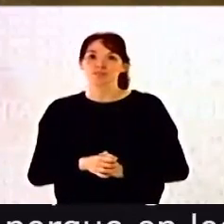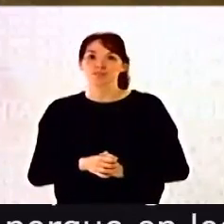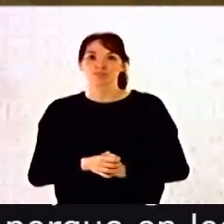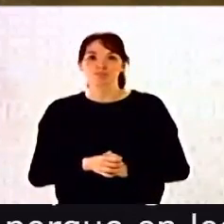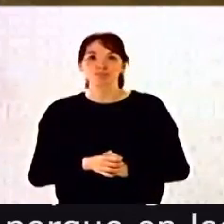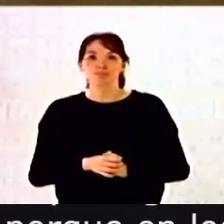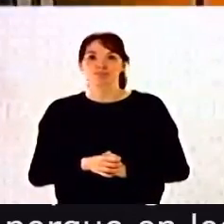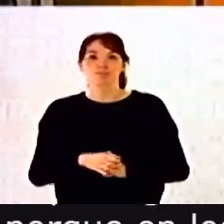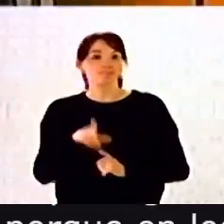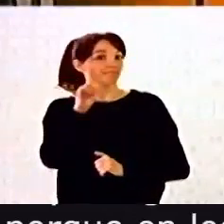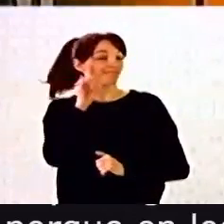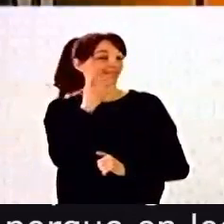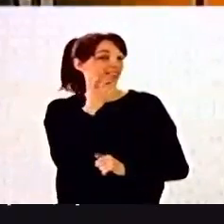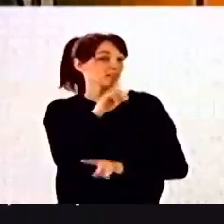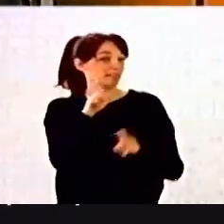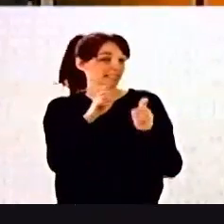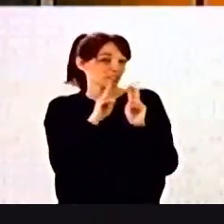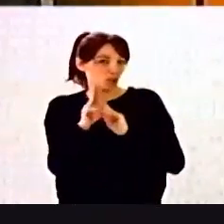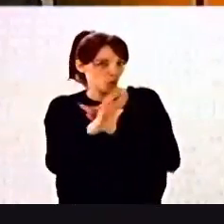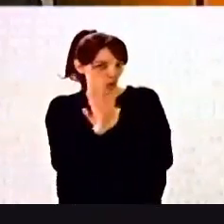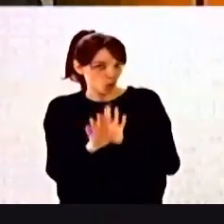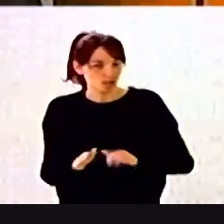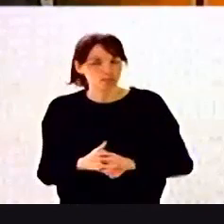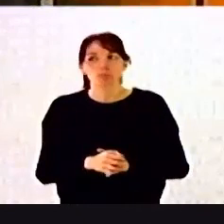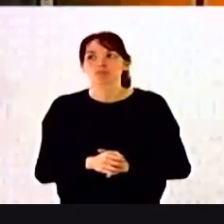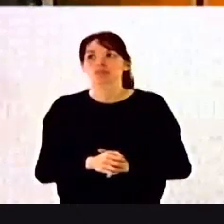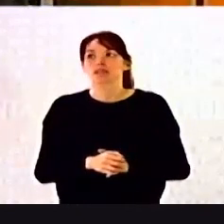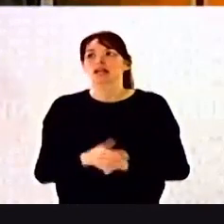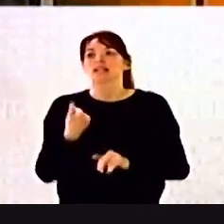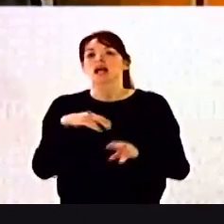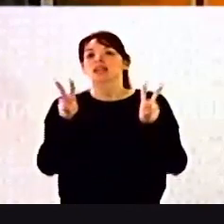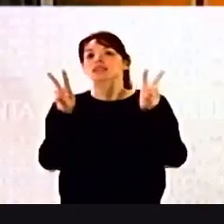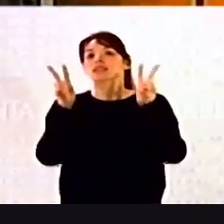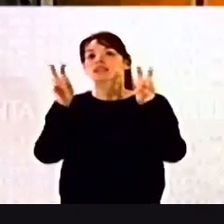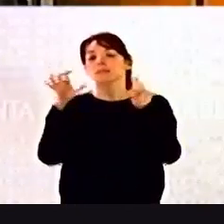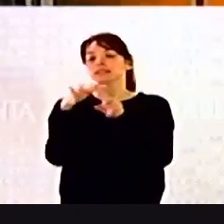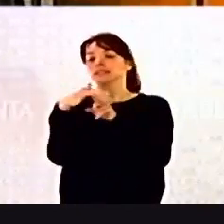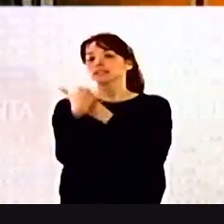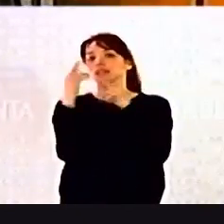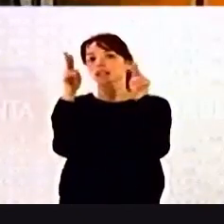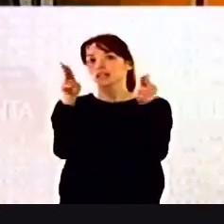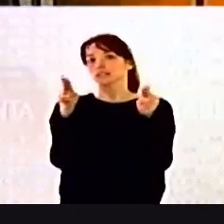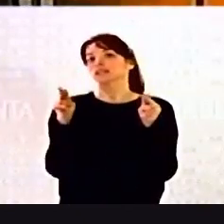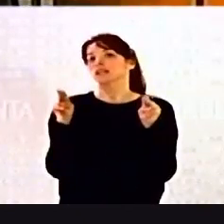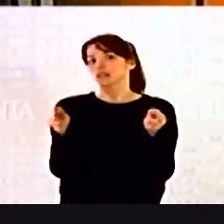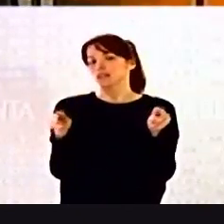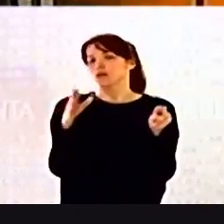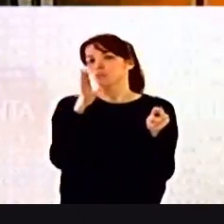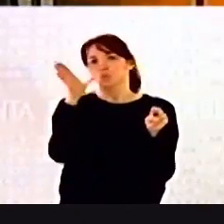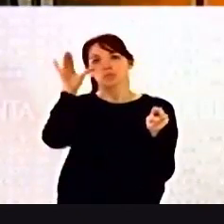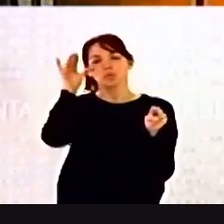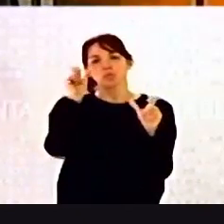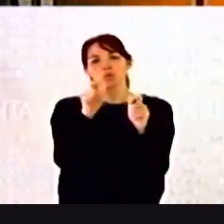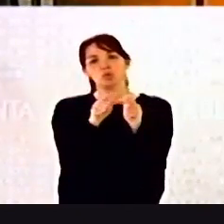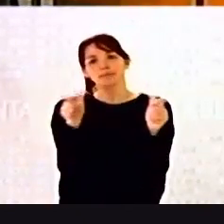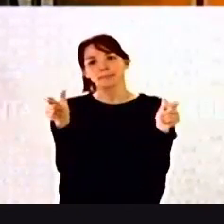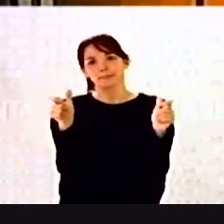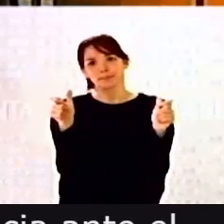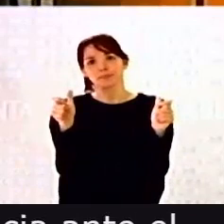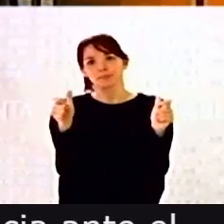No sé si me podría contestar, y ya lo último, es sobre la situación en las residencias ante el elevado número